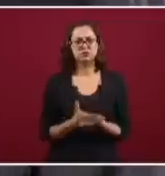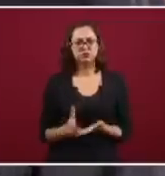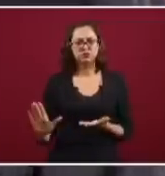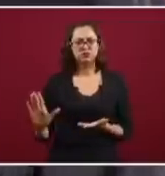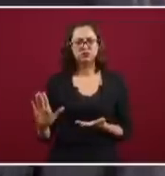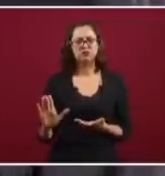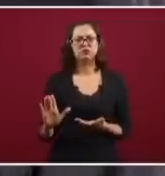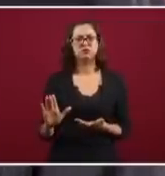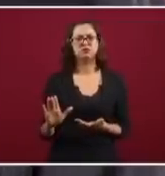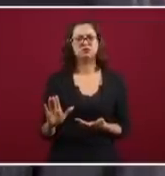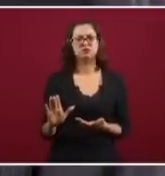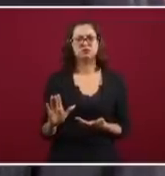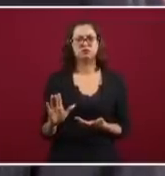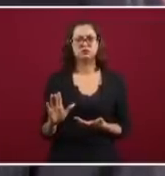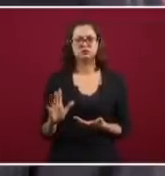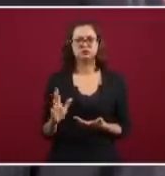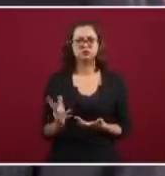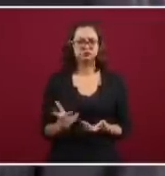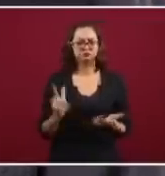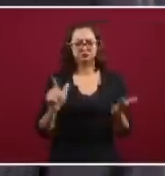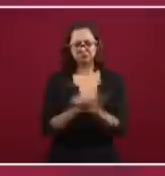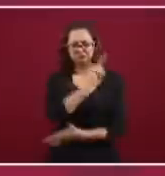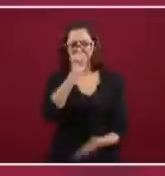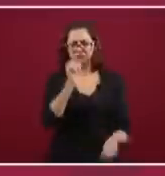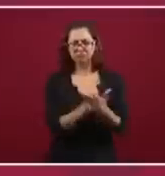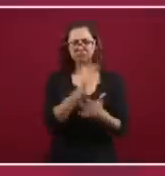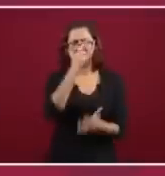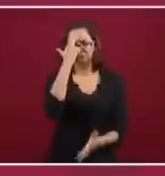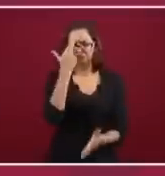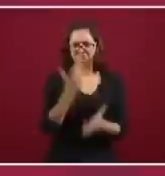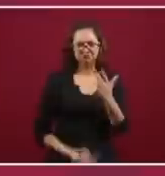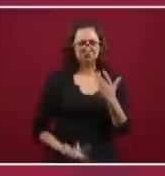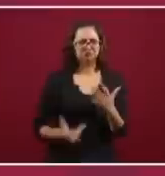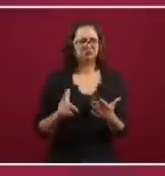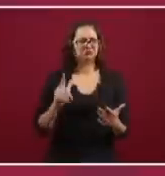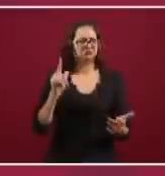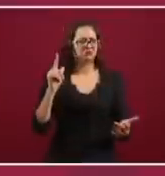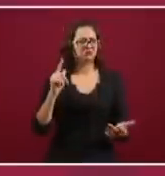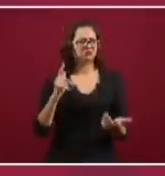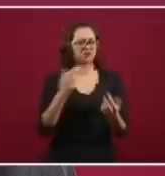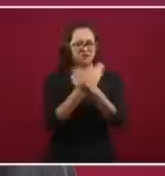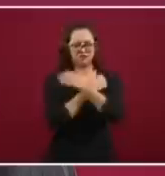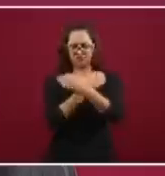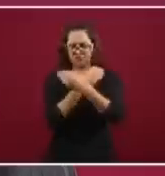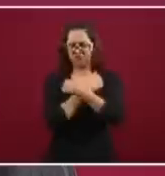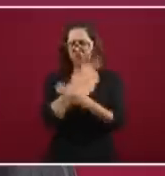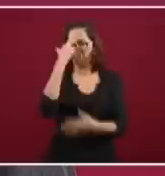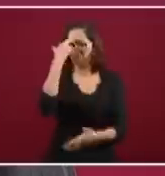de que son prácticas ilegales, inmorales.